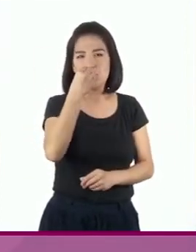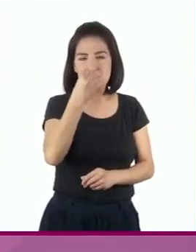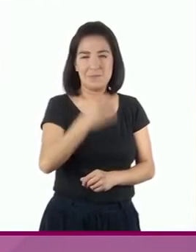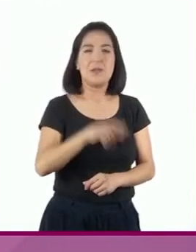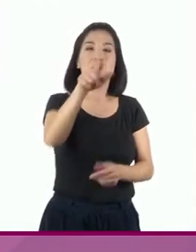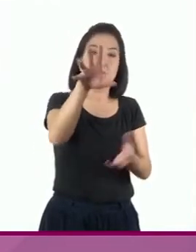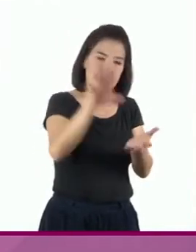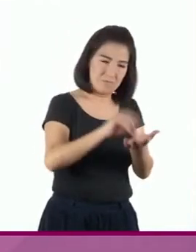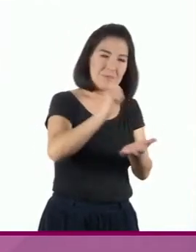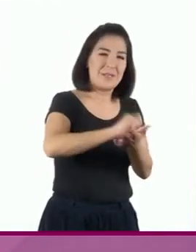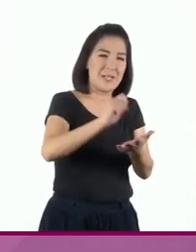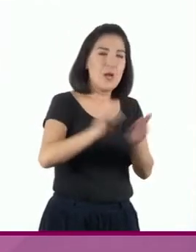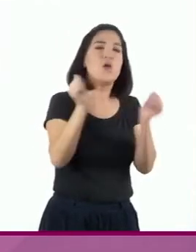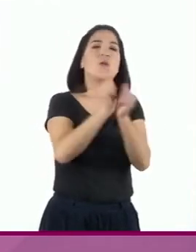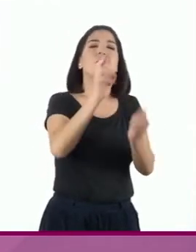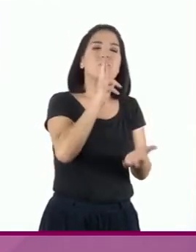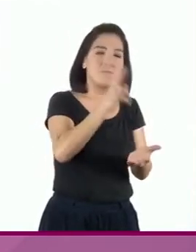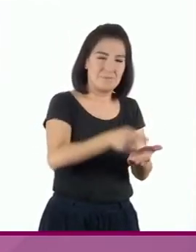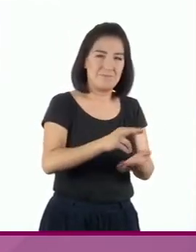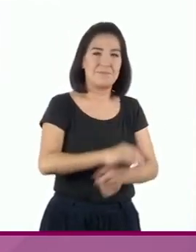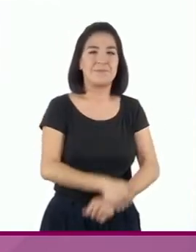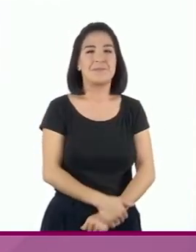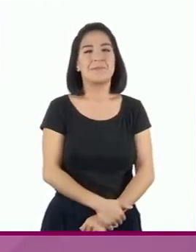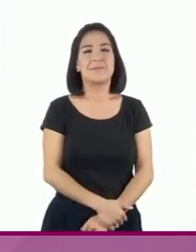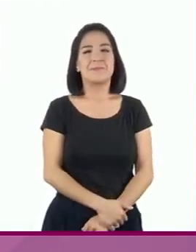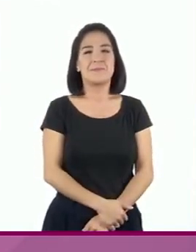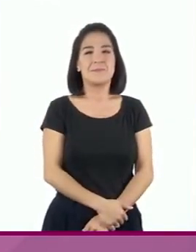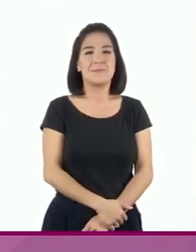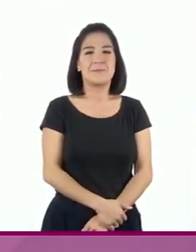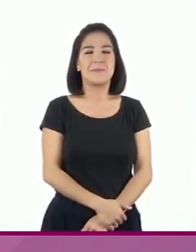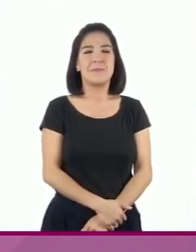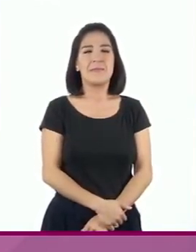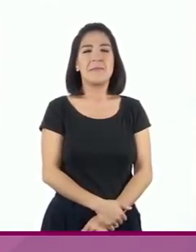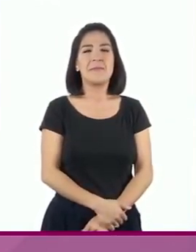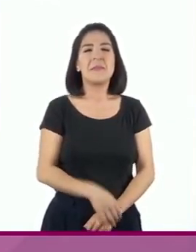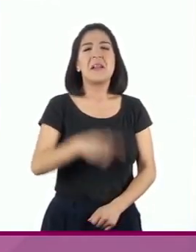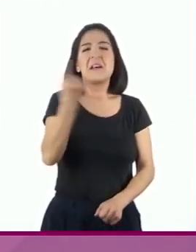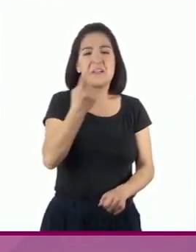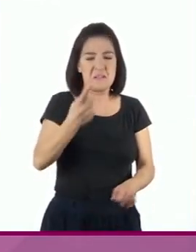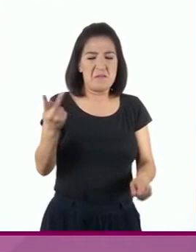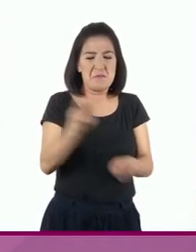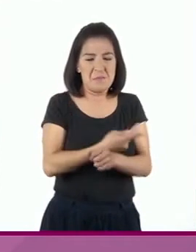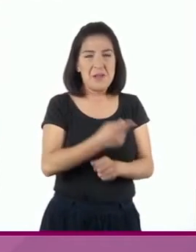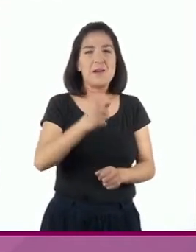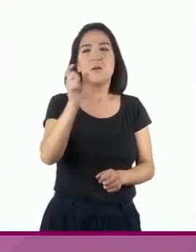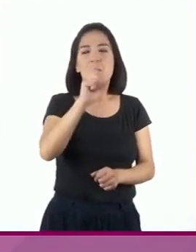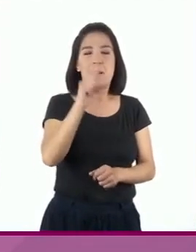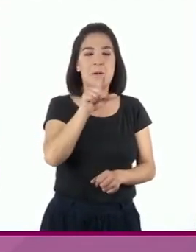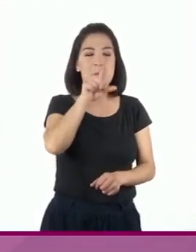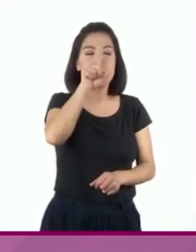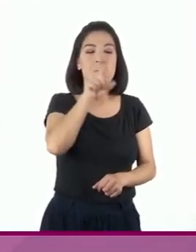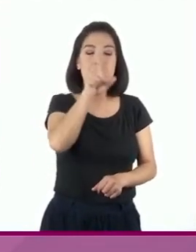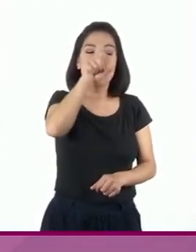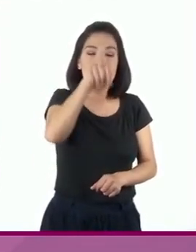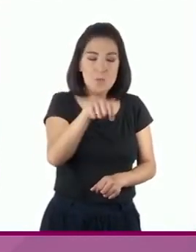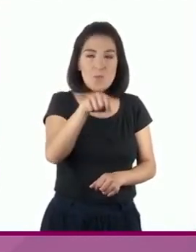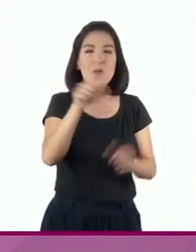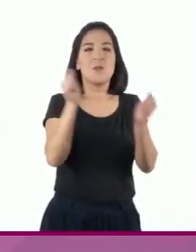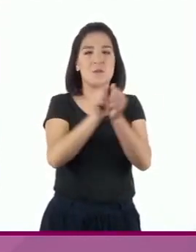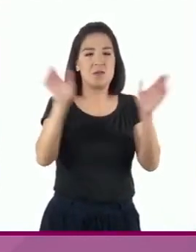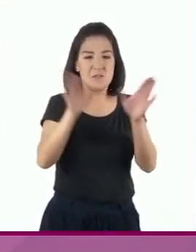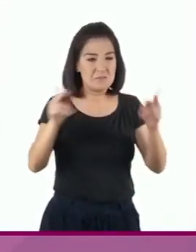las siguientes preguntas. ¿Qué relación hay entre la forma del pico del pinzón y el tipo de